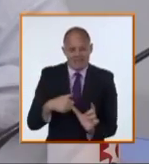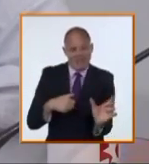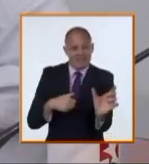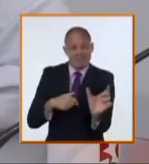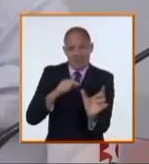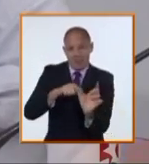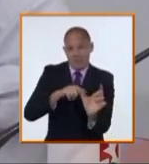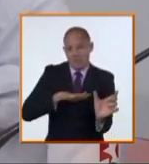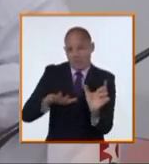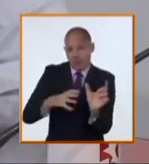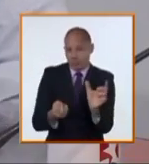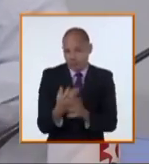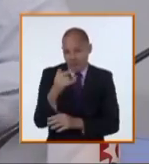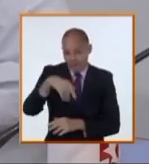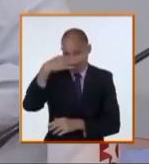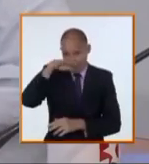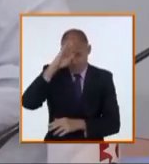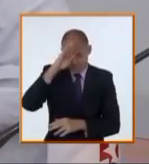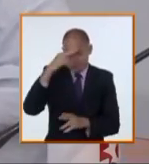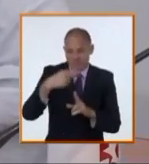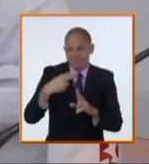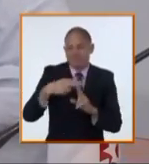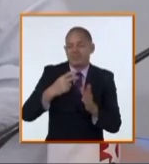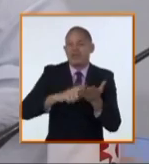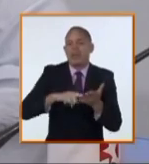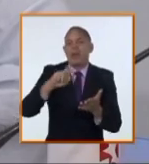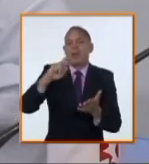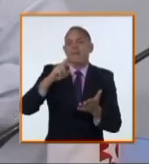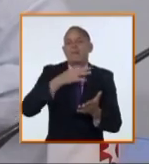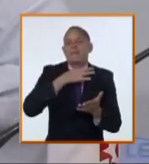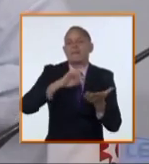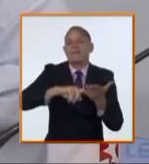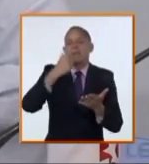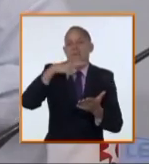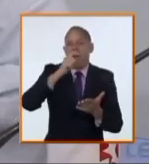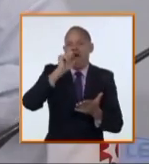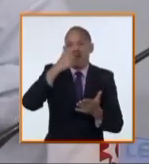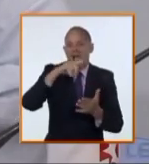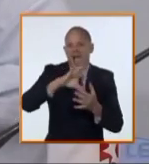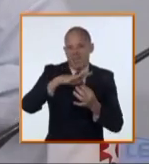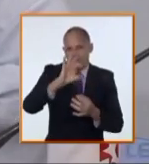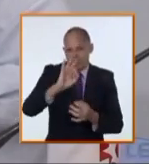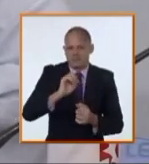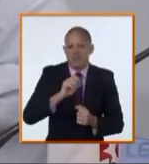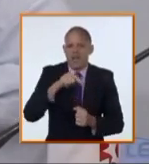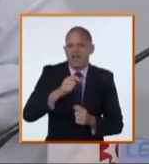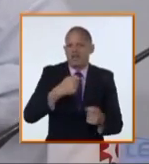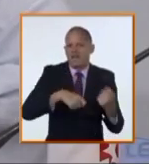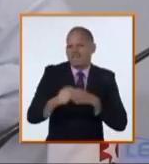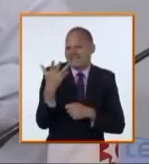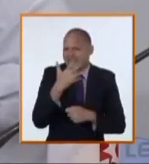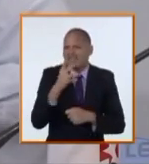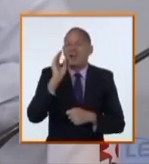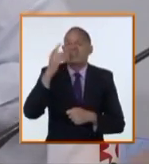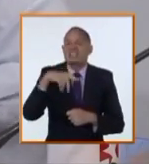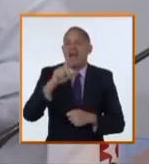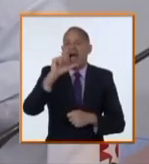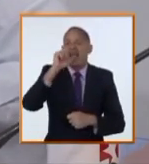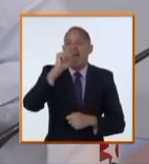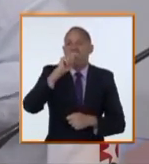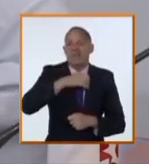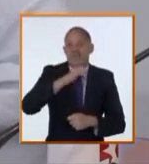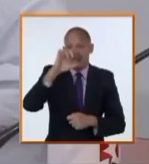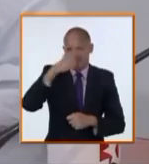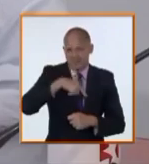para viajero que nuestra intención es hoy se comercializan a través de cadeca nosotros pretendemos en las recepciones de los hoteles